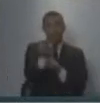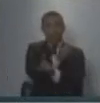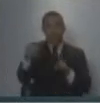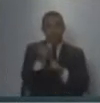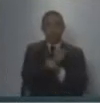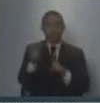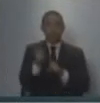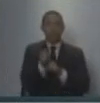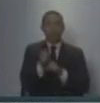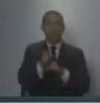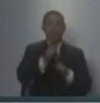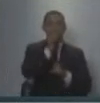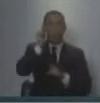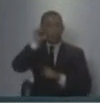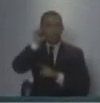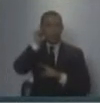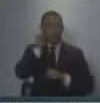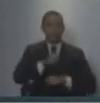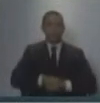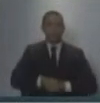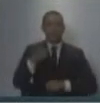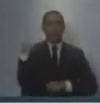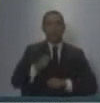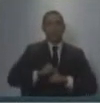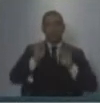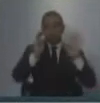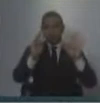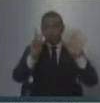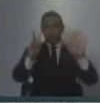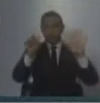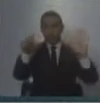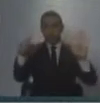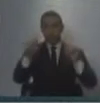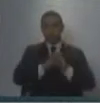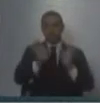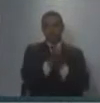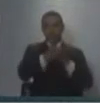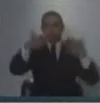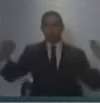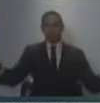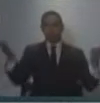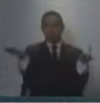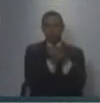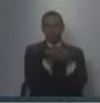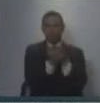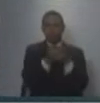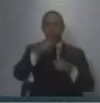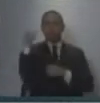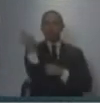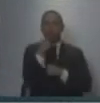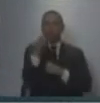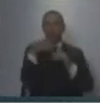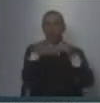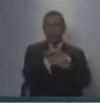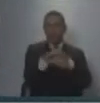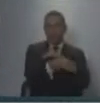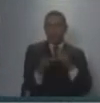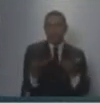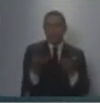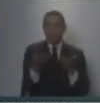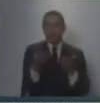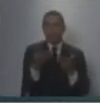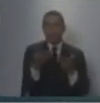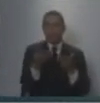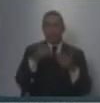género, tenemos que, por ejemplo, 876 expedientes fueron abiertos solo en el departamento de mujer maltratada